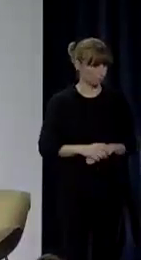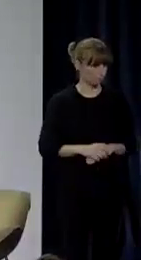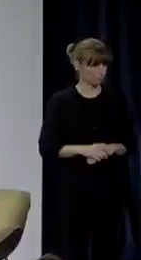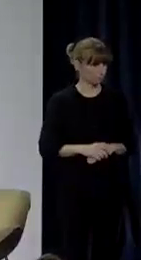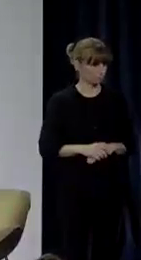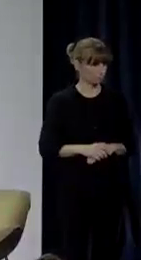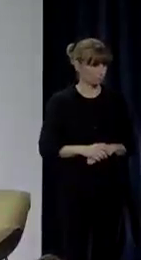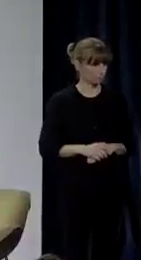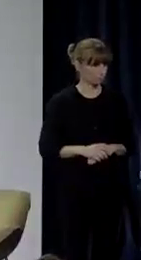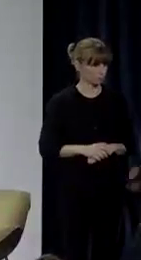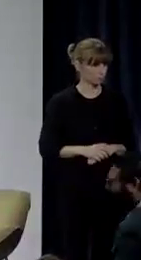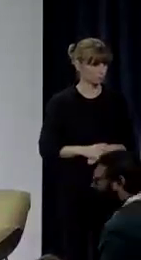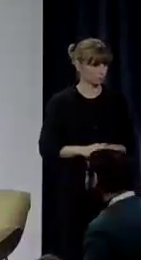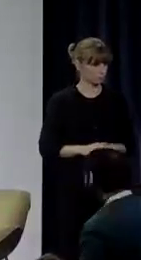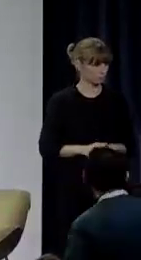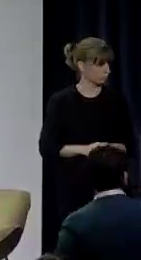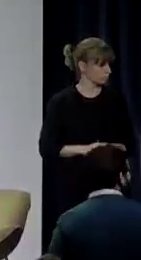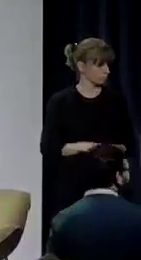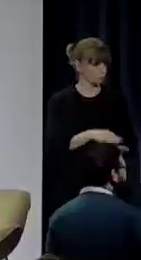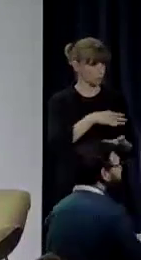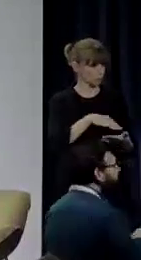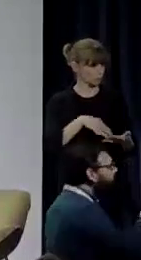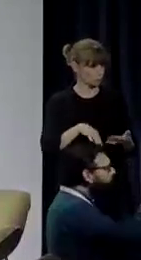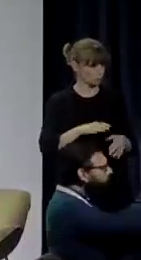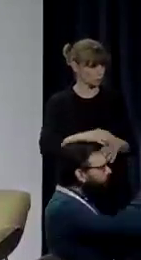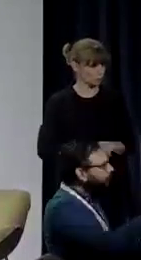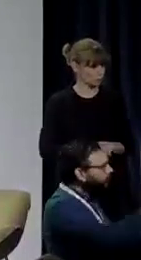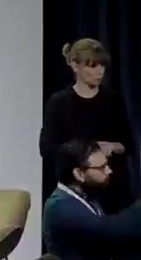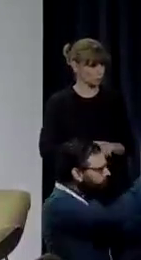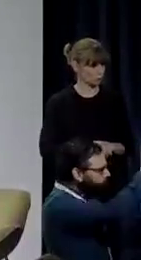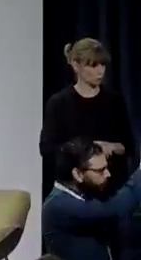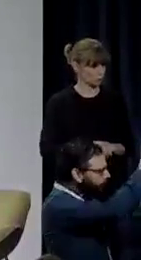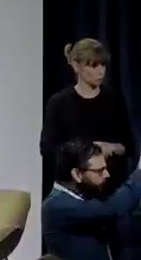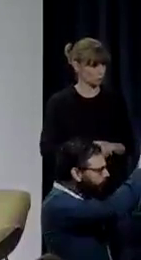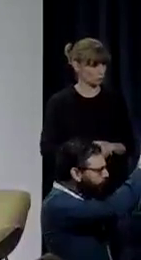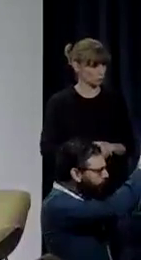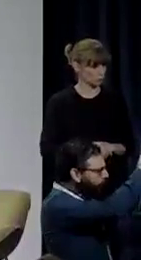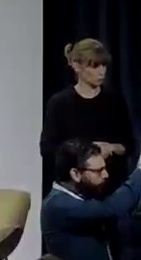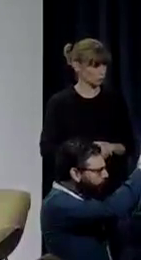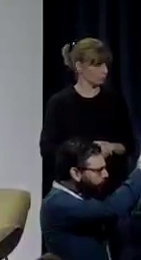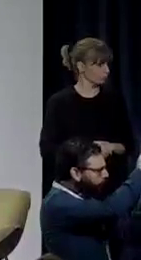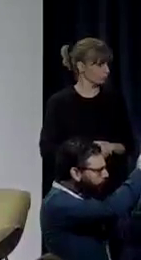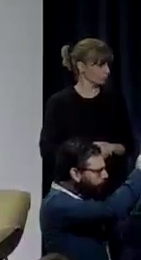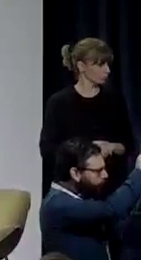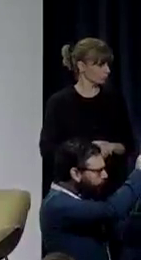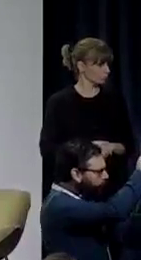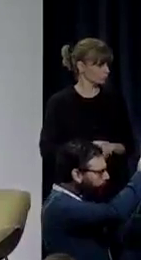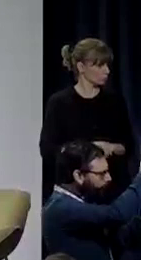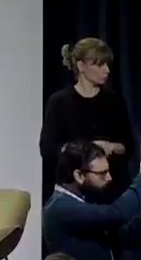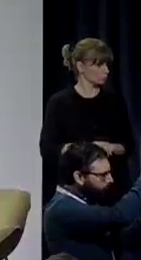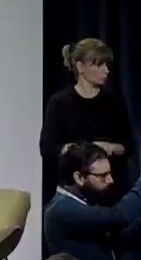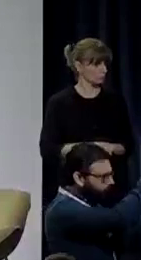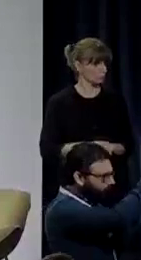today at the first regional summit of parliamentarians, Artificial Intelligence and Latin America